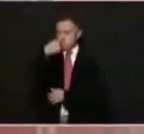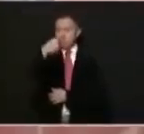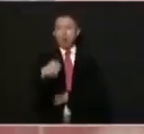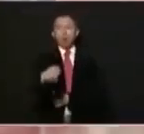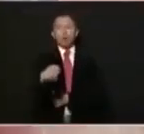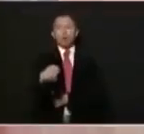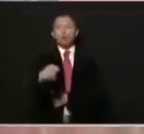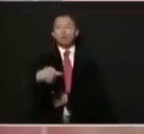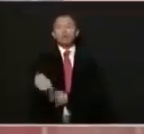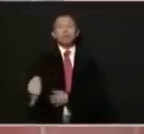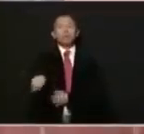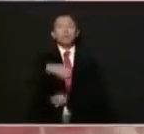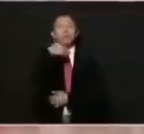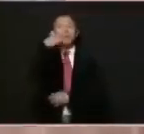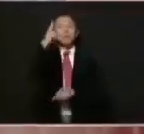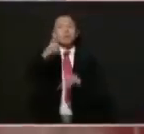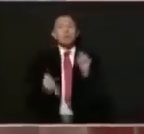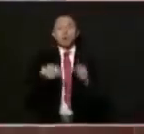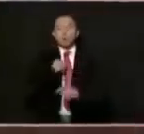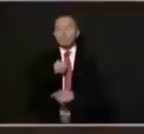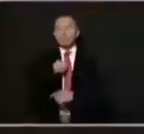soberano.